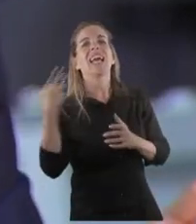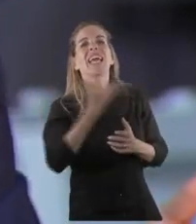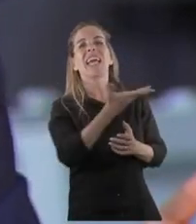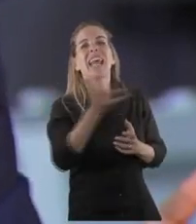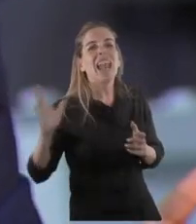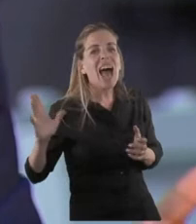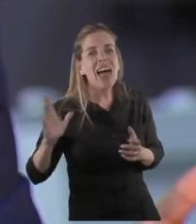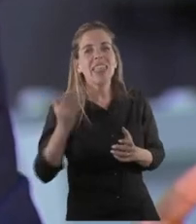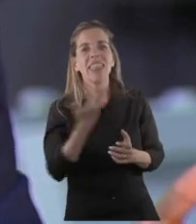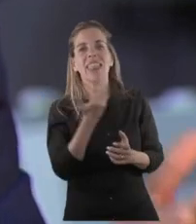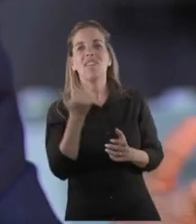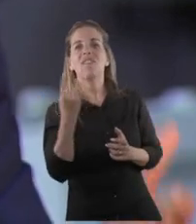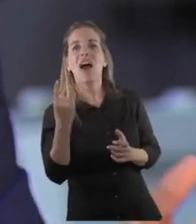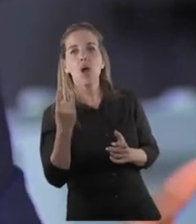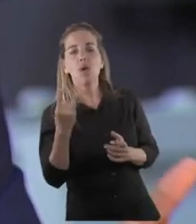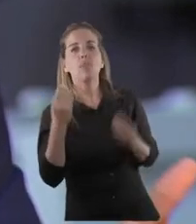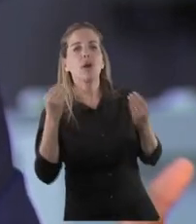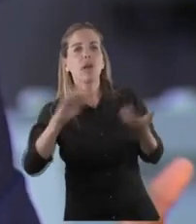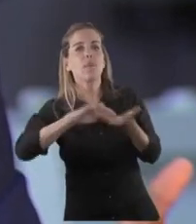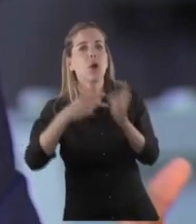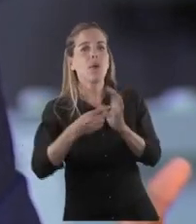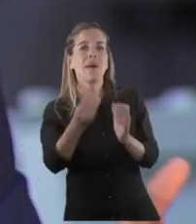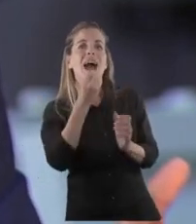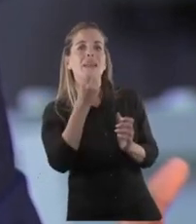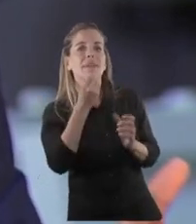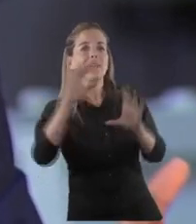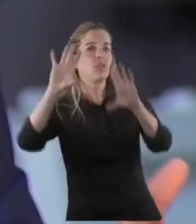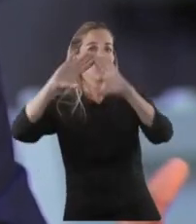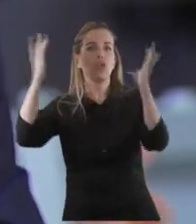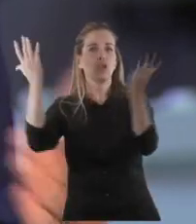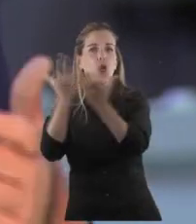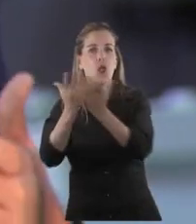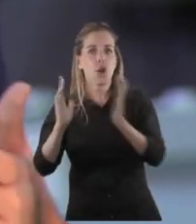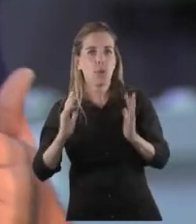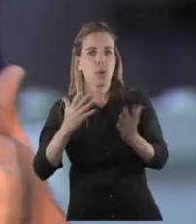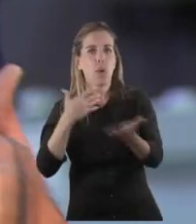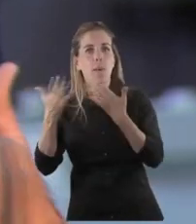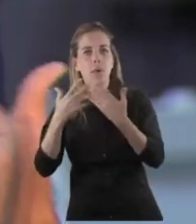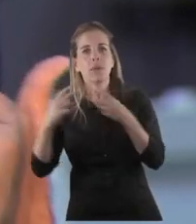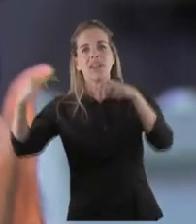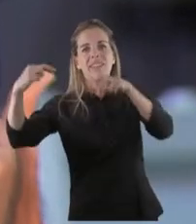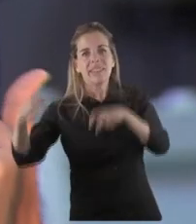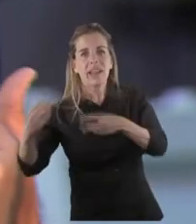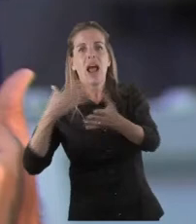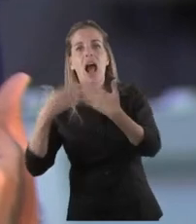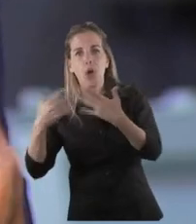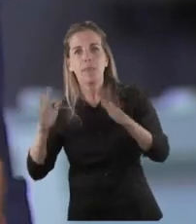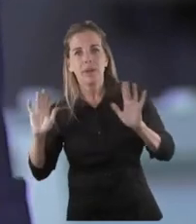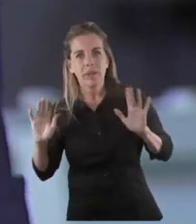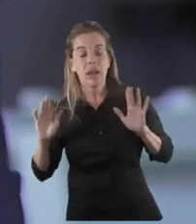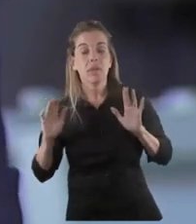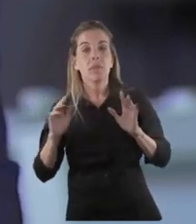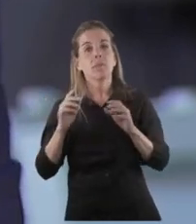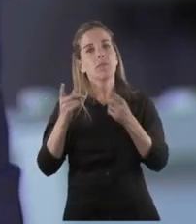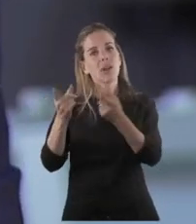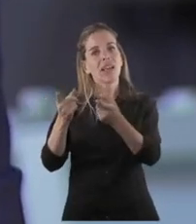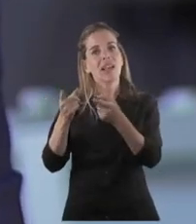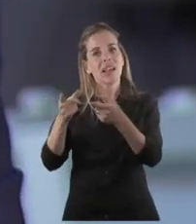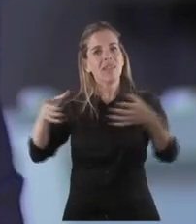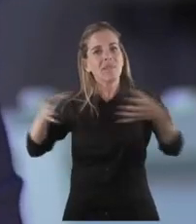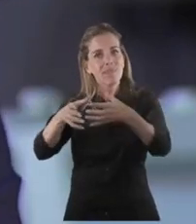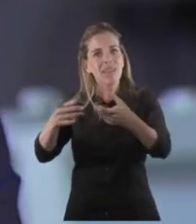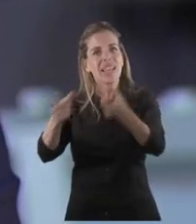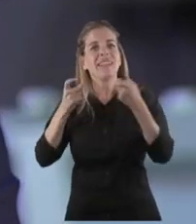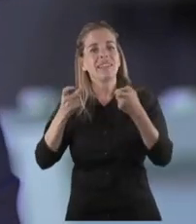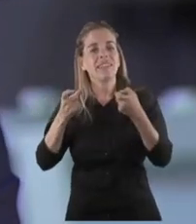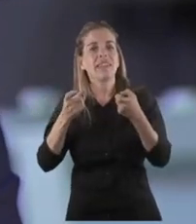problema alimentario que hay en el mundo. Y por la necesidad que tienen de conseguir alimentos para